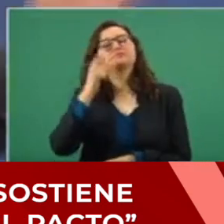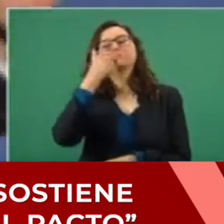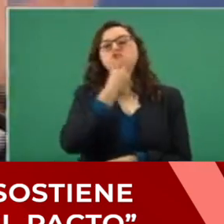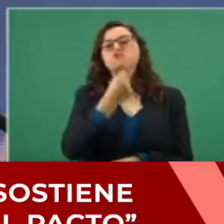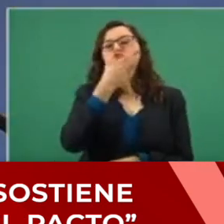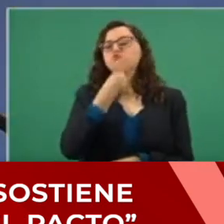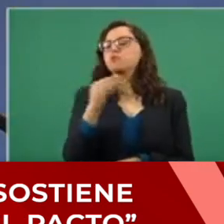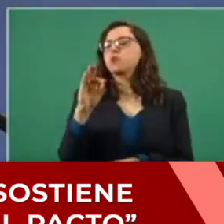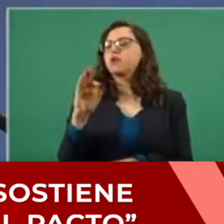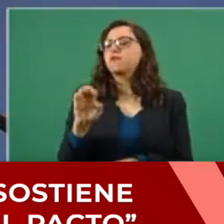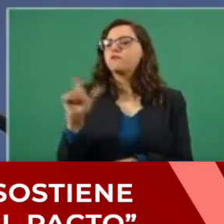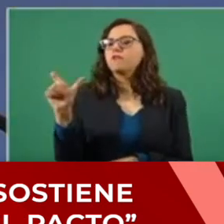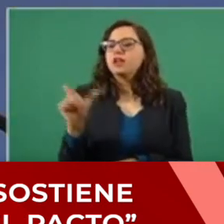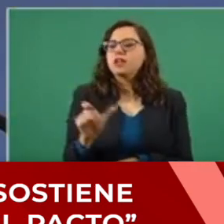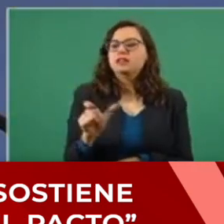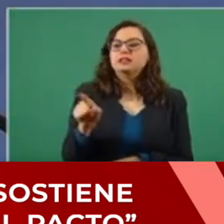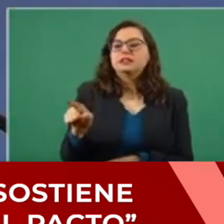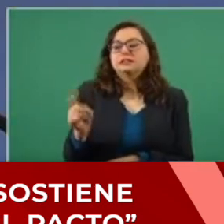como es candidato,